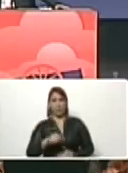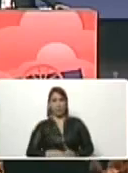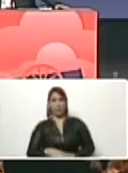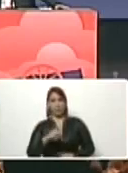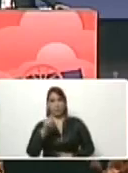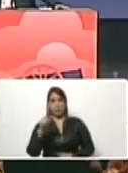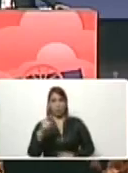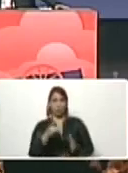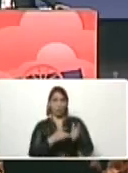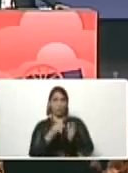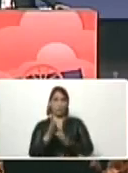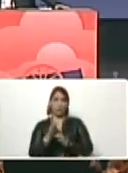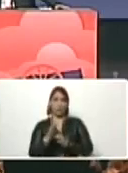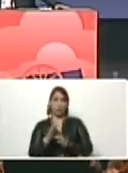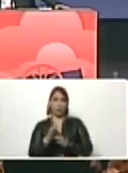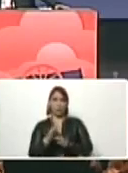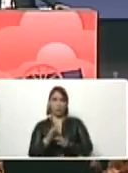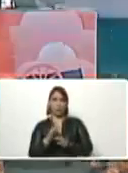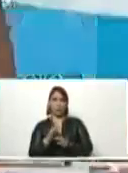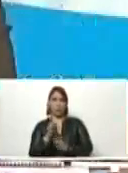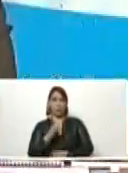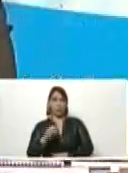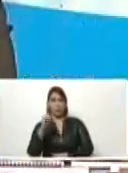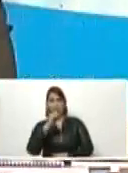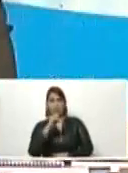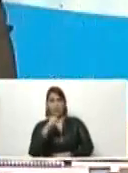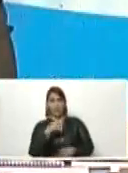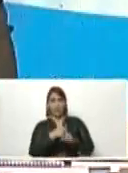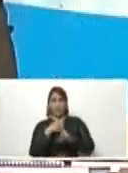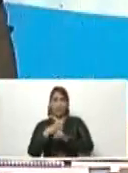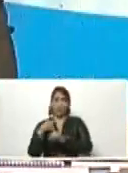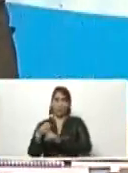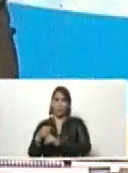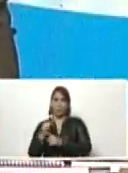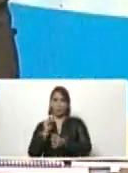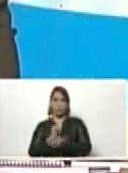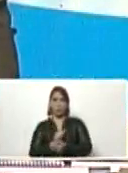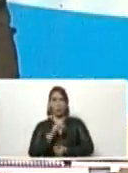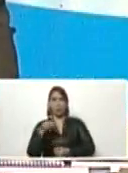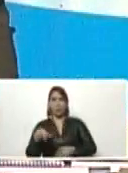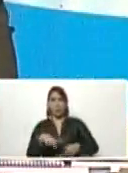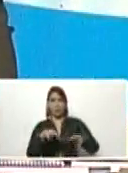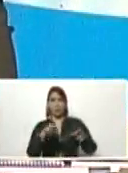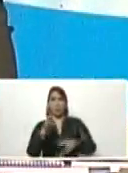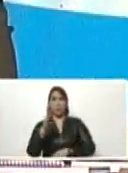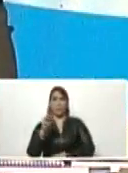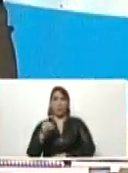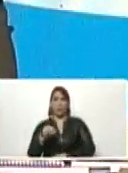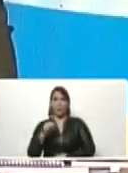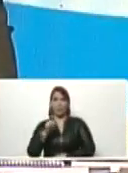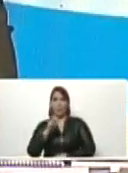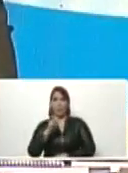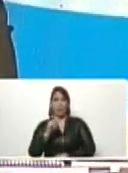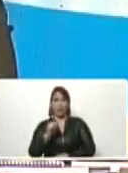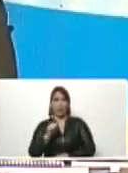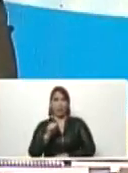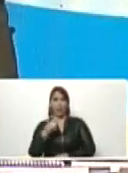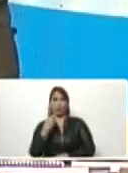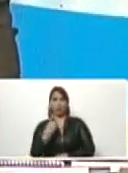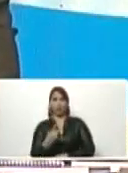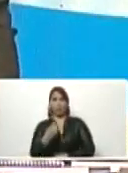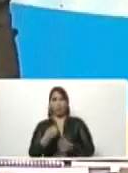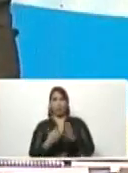de abril, tras un feroz combate en Tapí, capturan Riobamba. El 2 de mayo están en